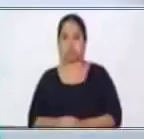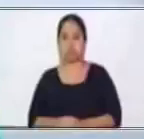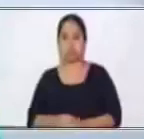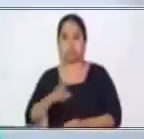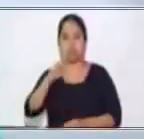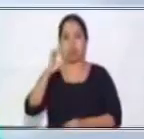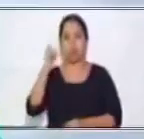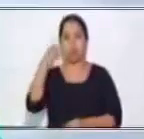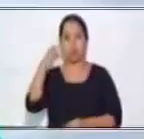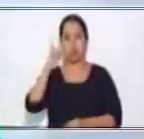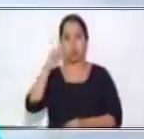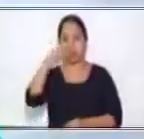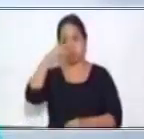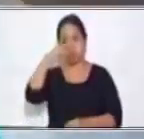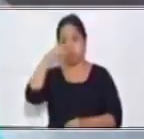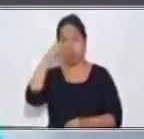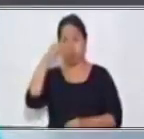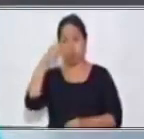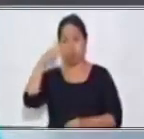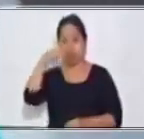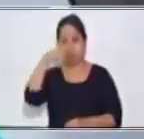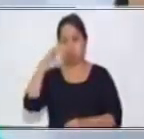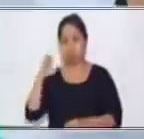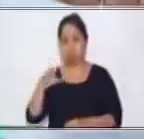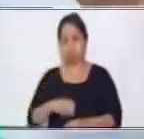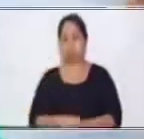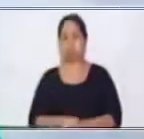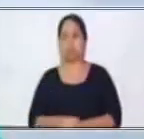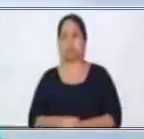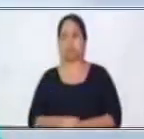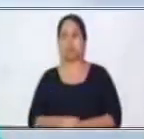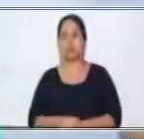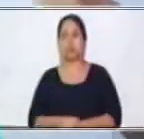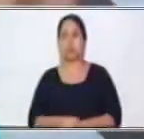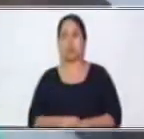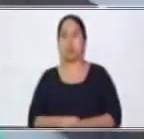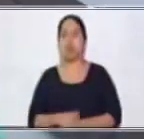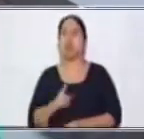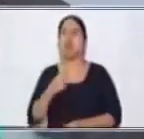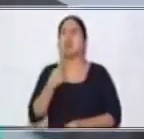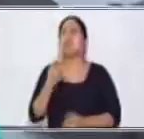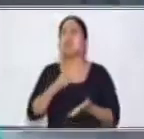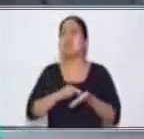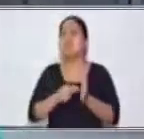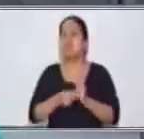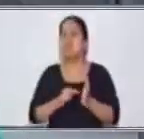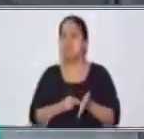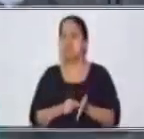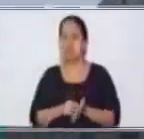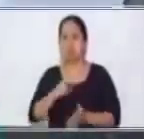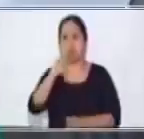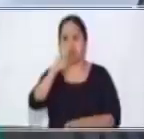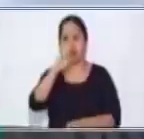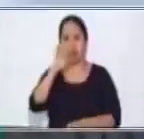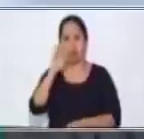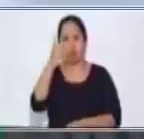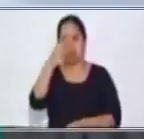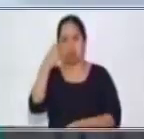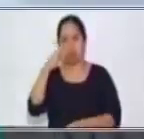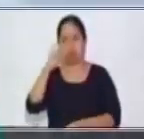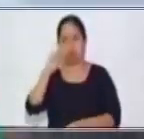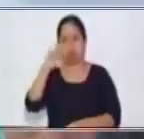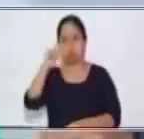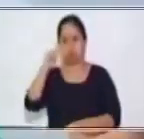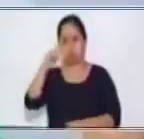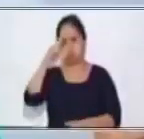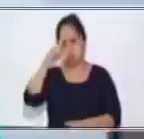resultante. Este como tal, su nombre le indica, resultante de lo que tenemos en x y